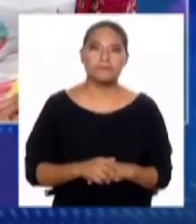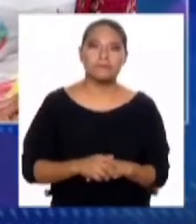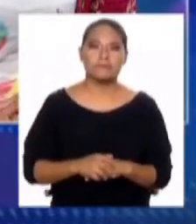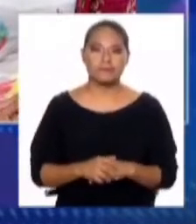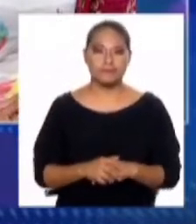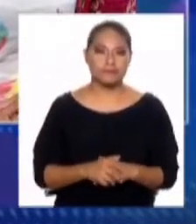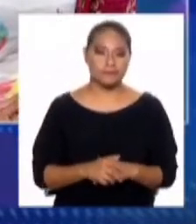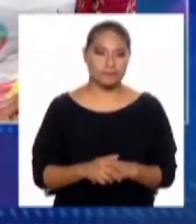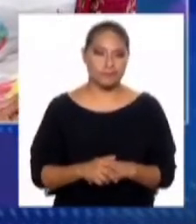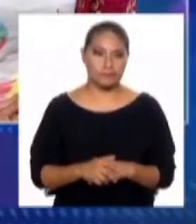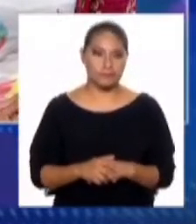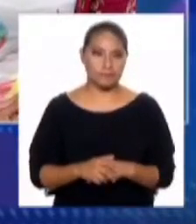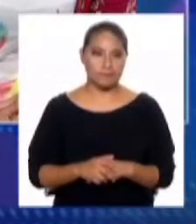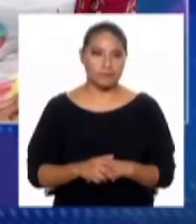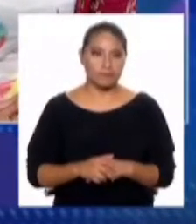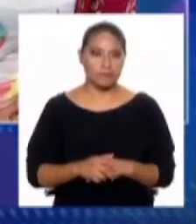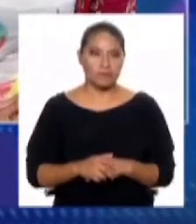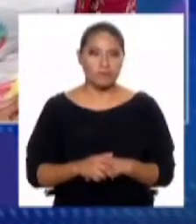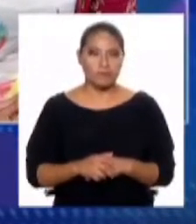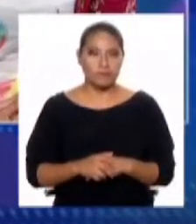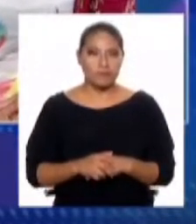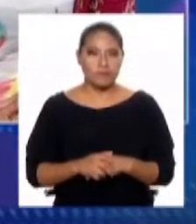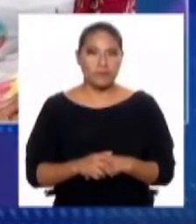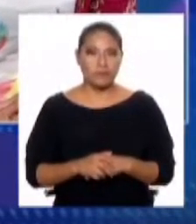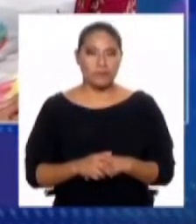la investigación de los fiscales vaya